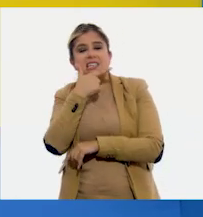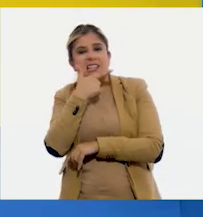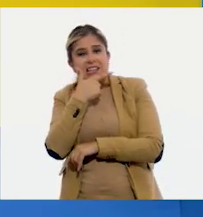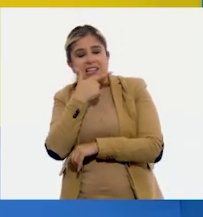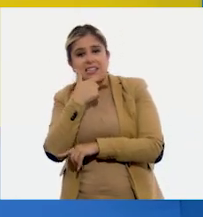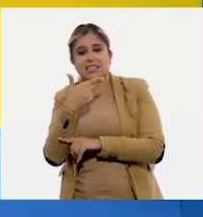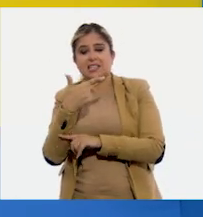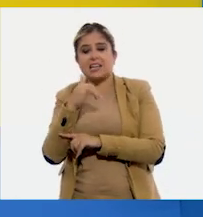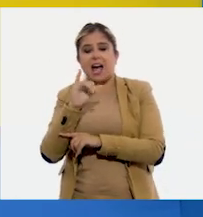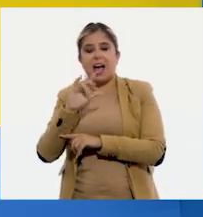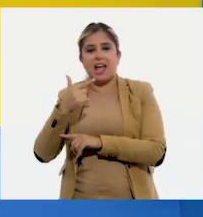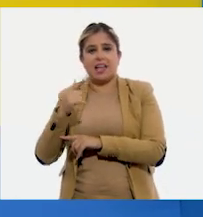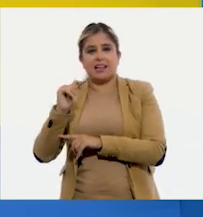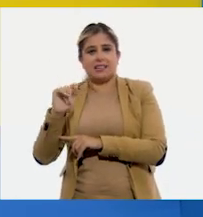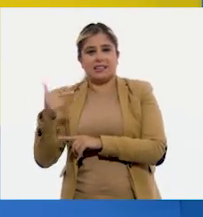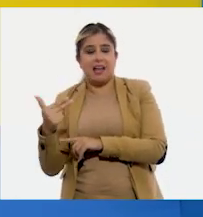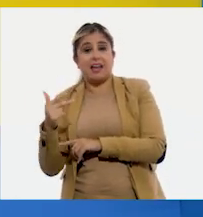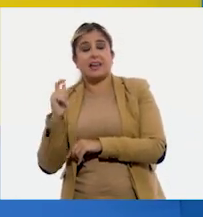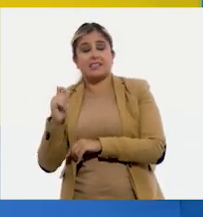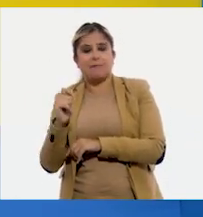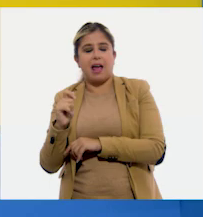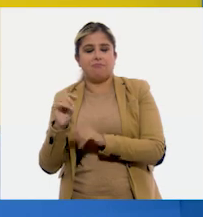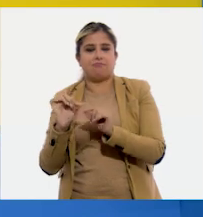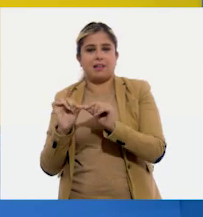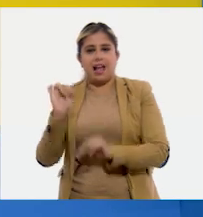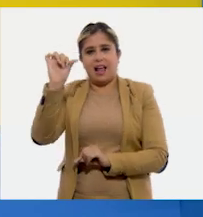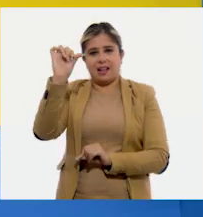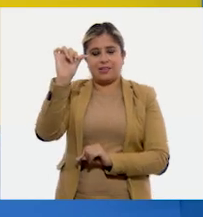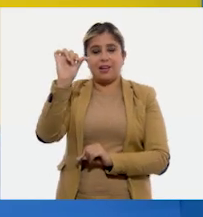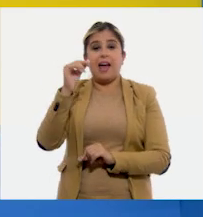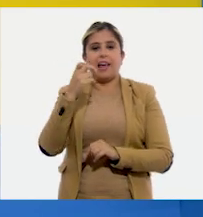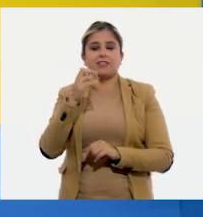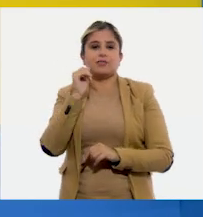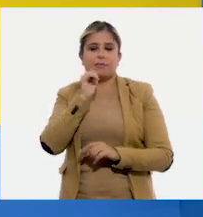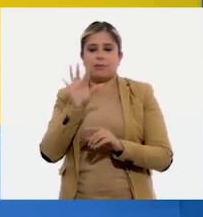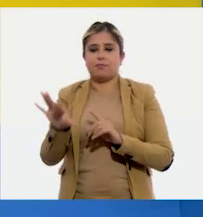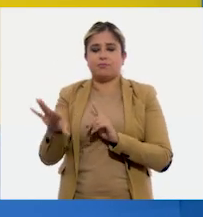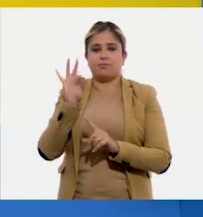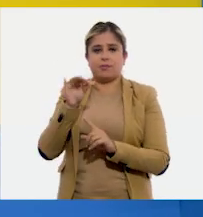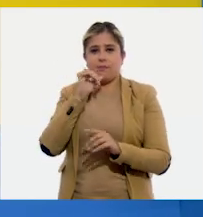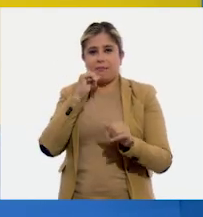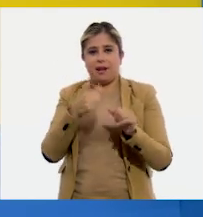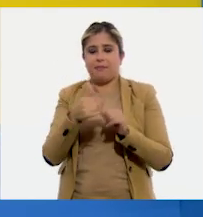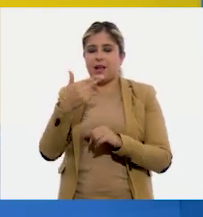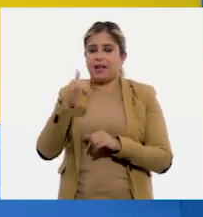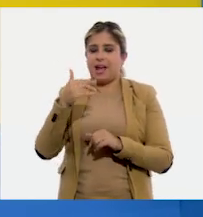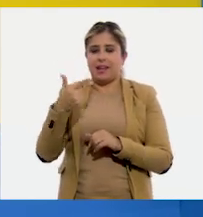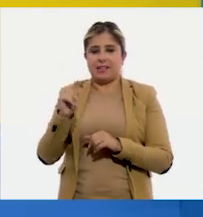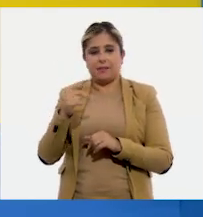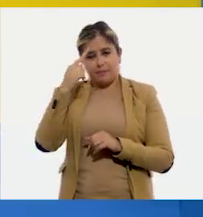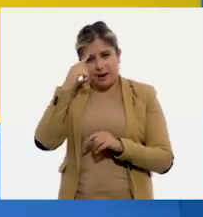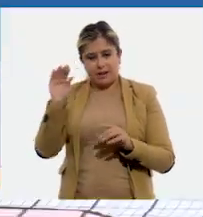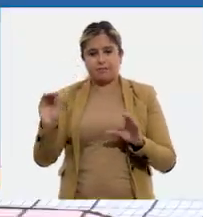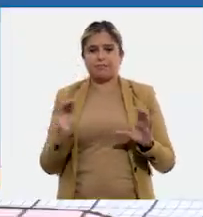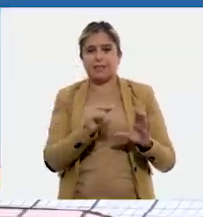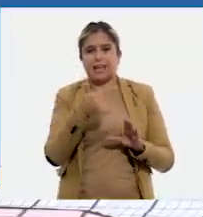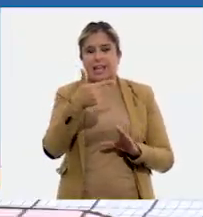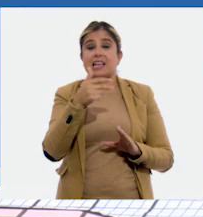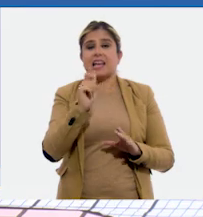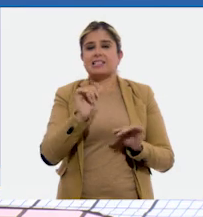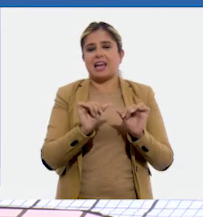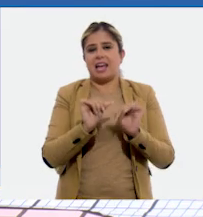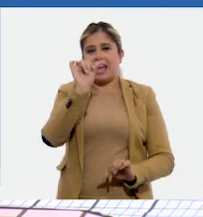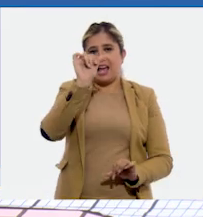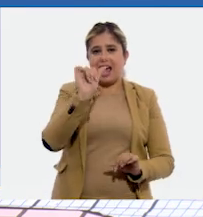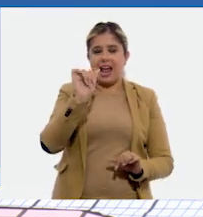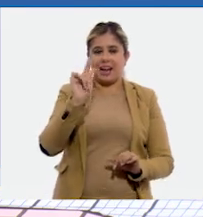donde height significa altura. Por eso se usa la primera letra de la palabra height para nombrarlo, maestra.